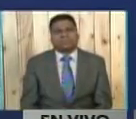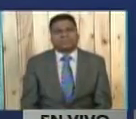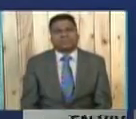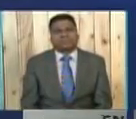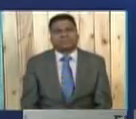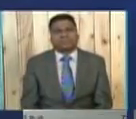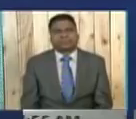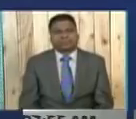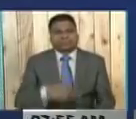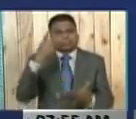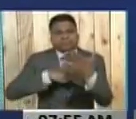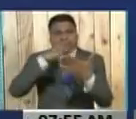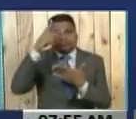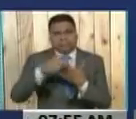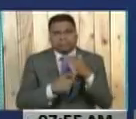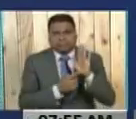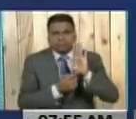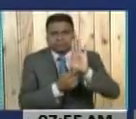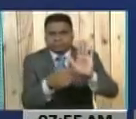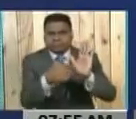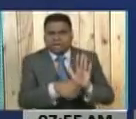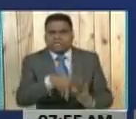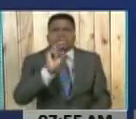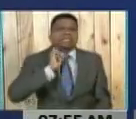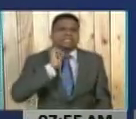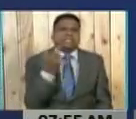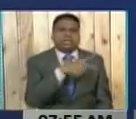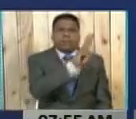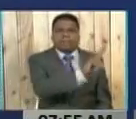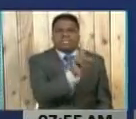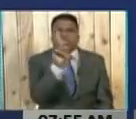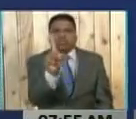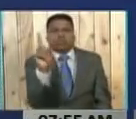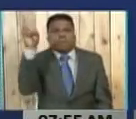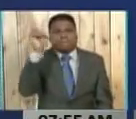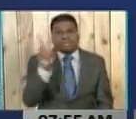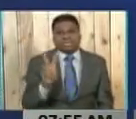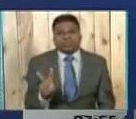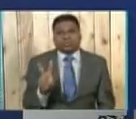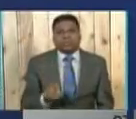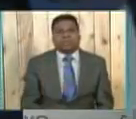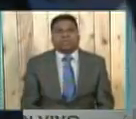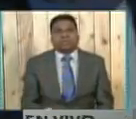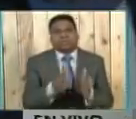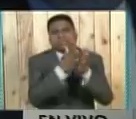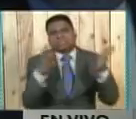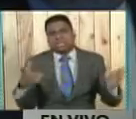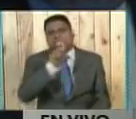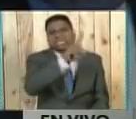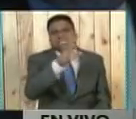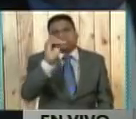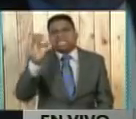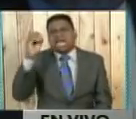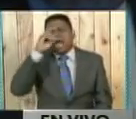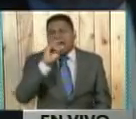en el plano de la mitad de este siglo XXI. Venezuela durante 100 años ha sido un